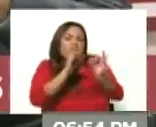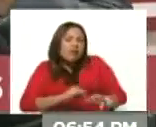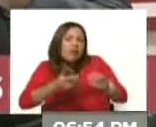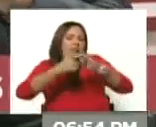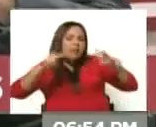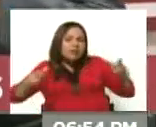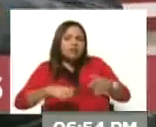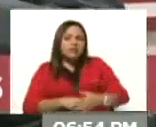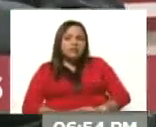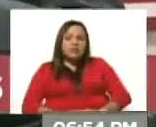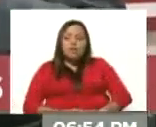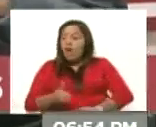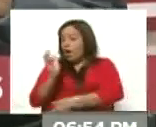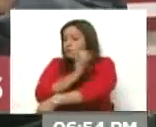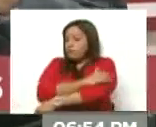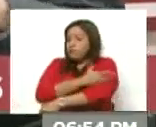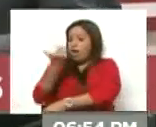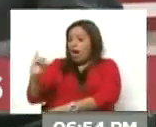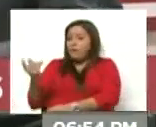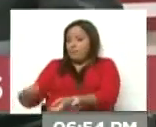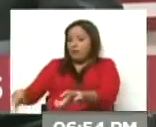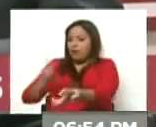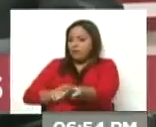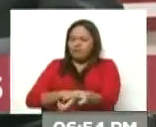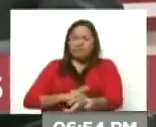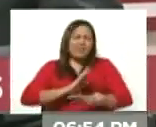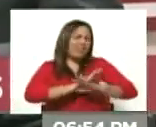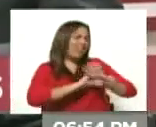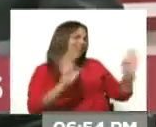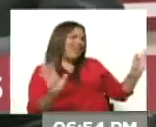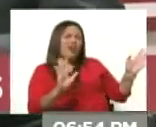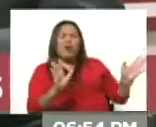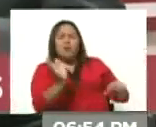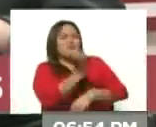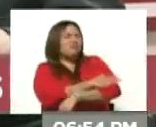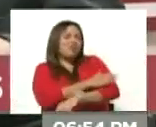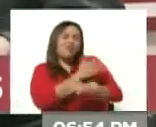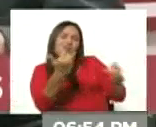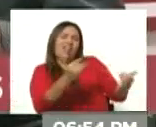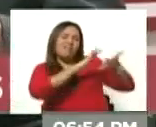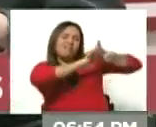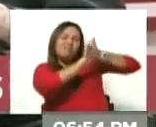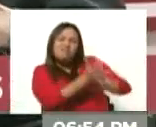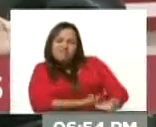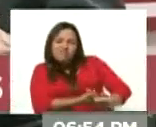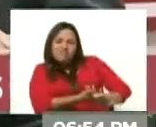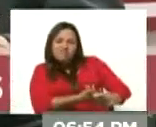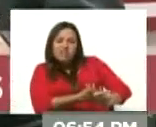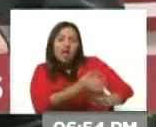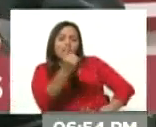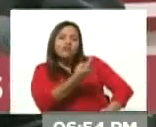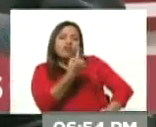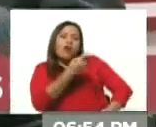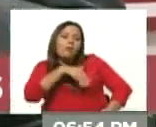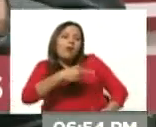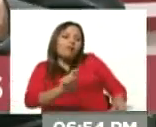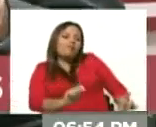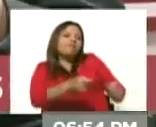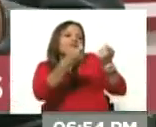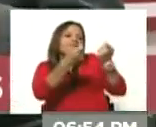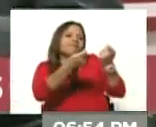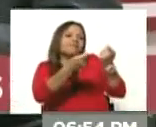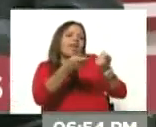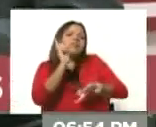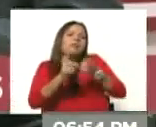impensable ir viendo la oposición ya se hundió se hundió la podría resucitar que